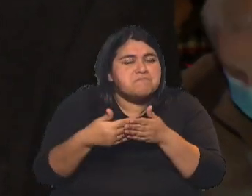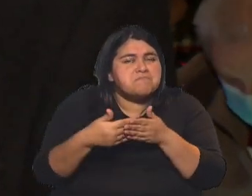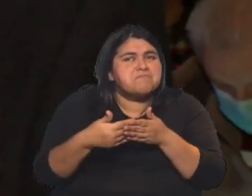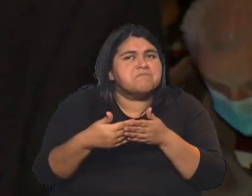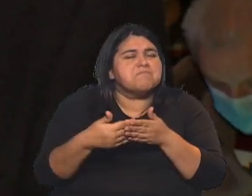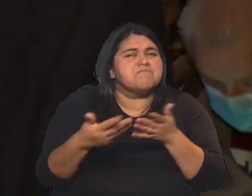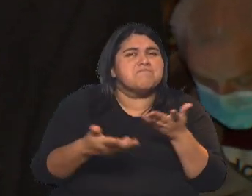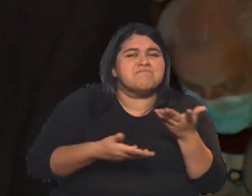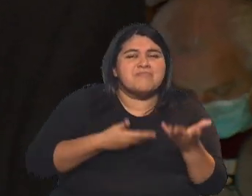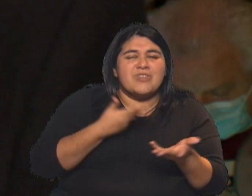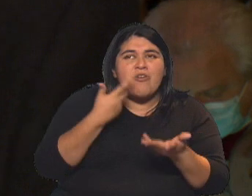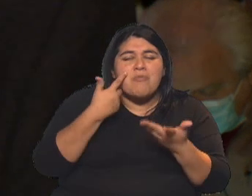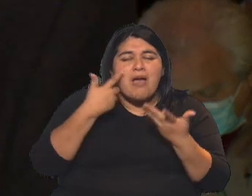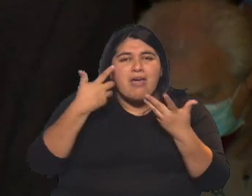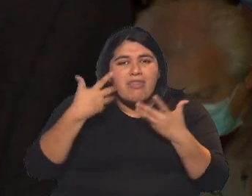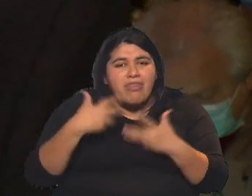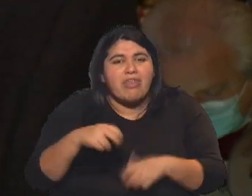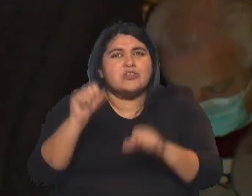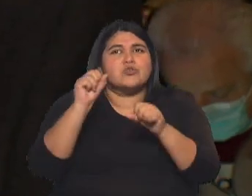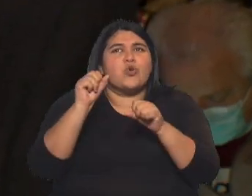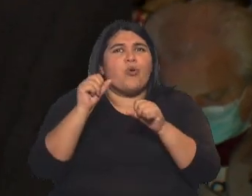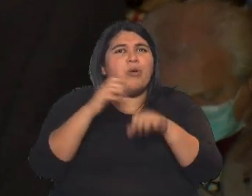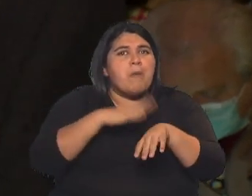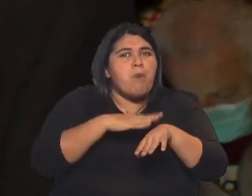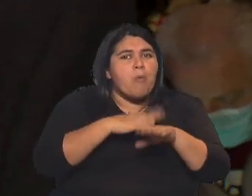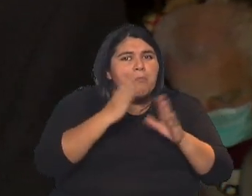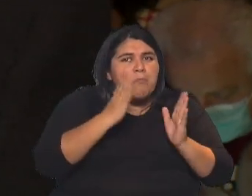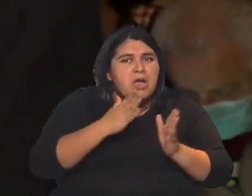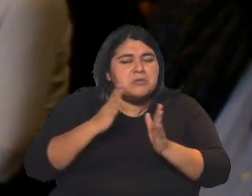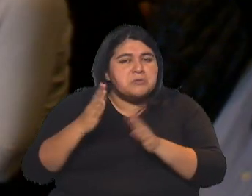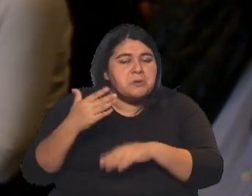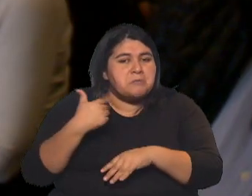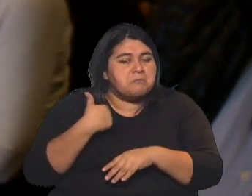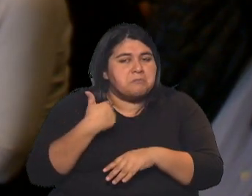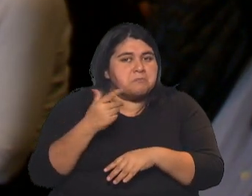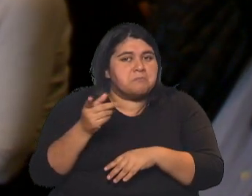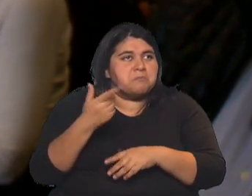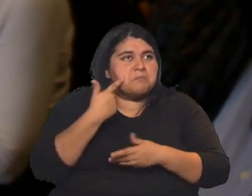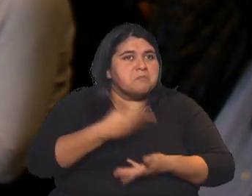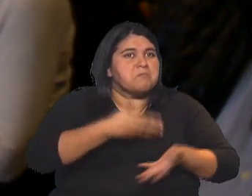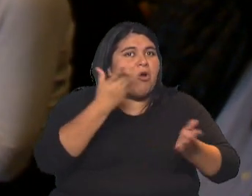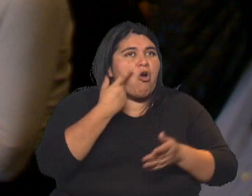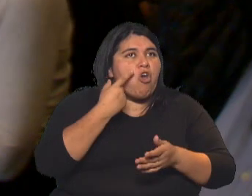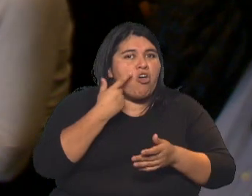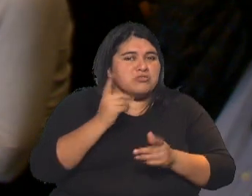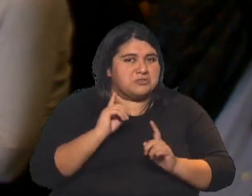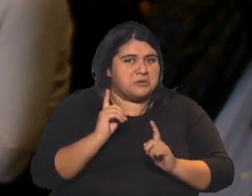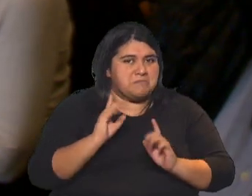implicó un descubrimiento de facetas que no habían estado presentes en la investigación anterior, ¿no?